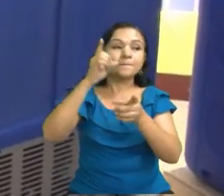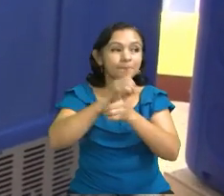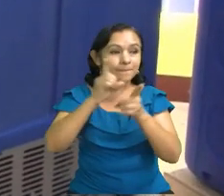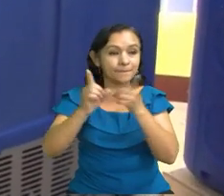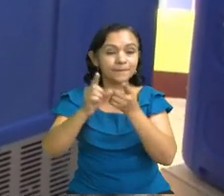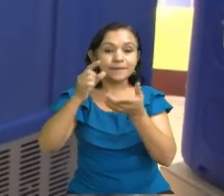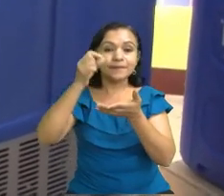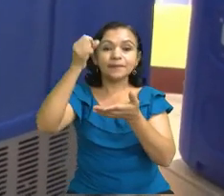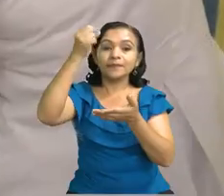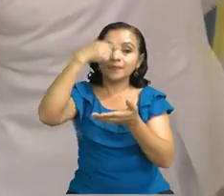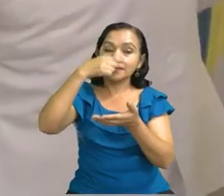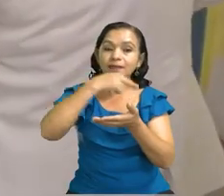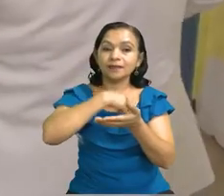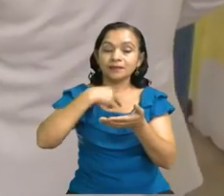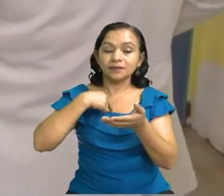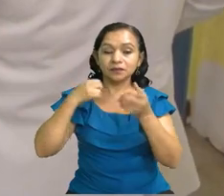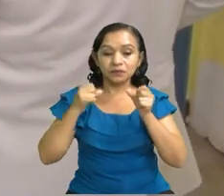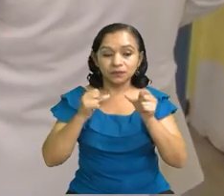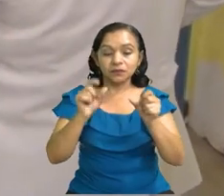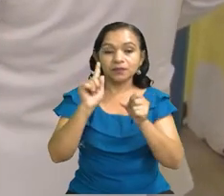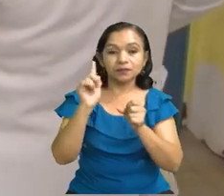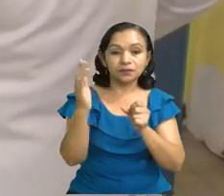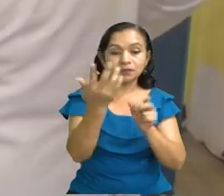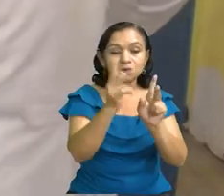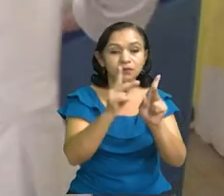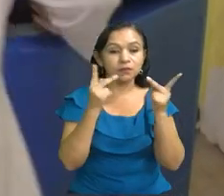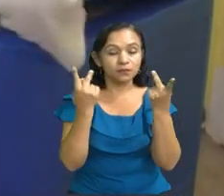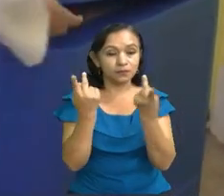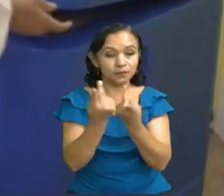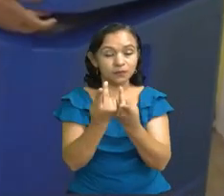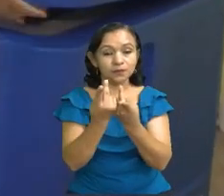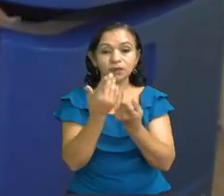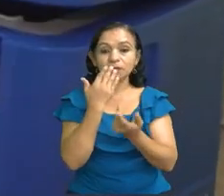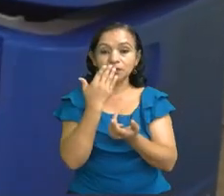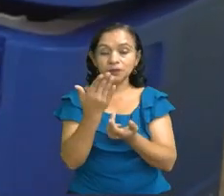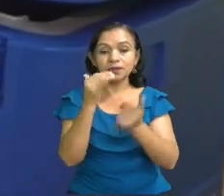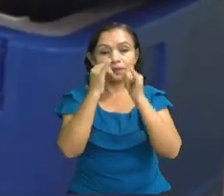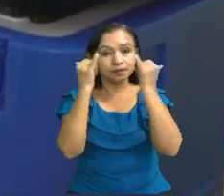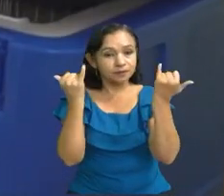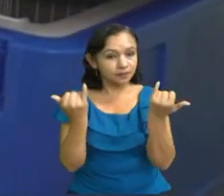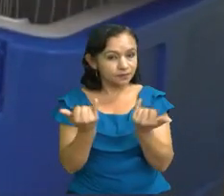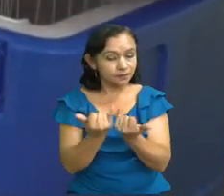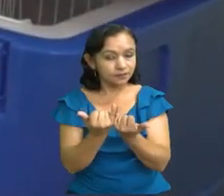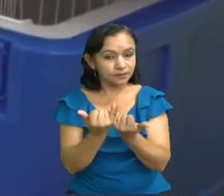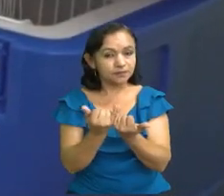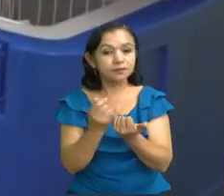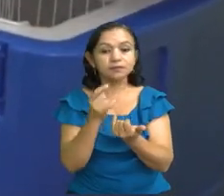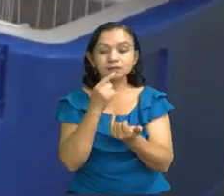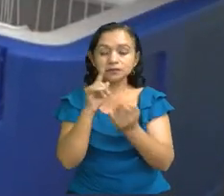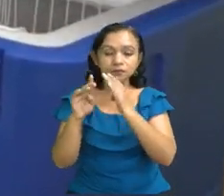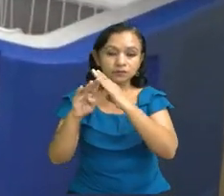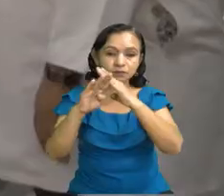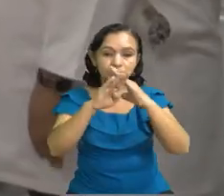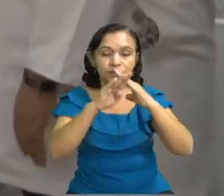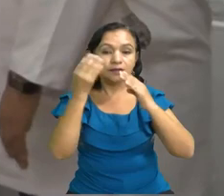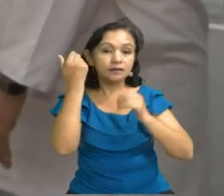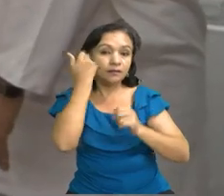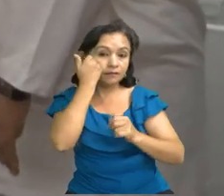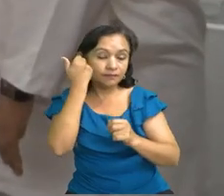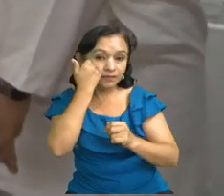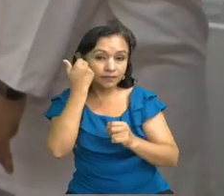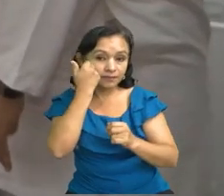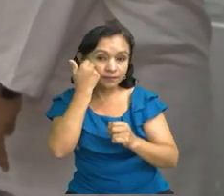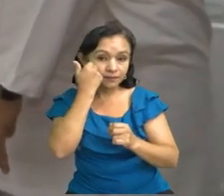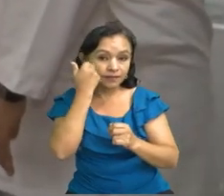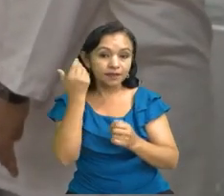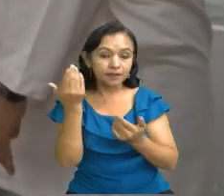que la vacunación siga llegando a toda la población con los estándares de calidad internacionales que aseguren la prevención de las enfermedades